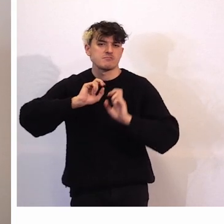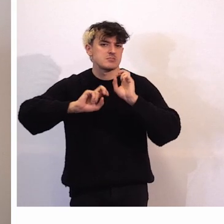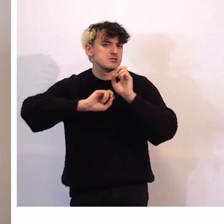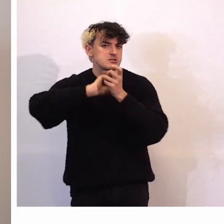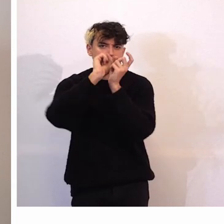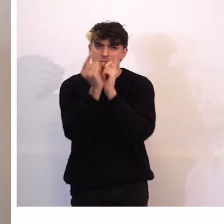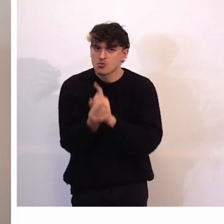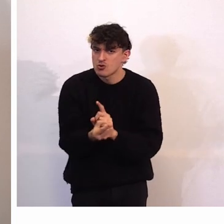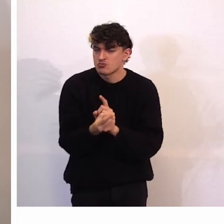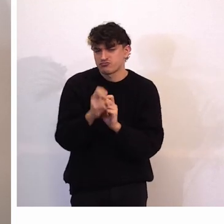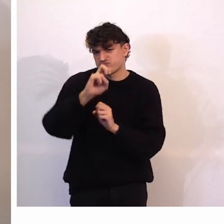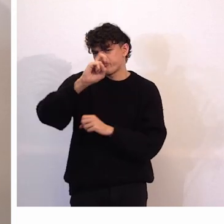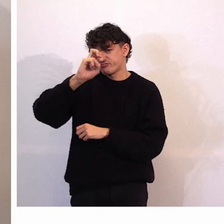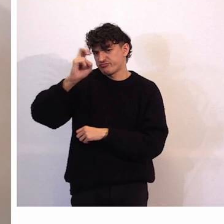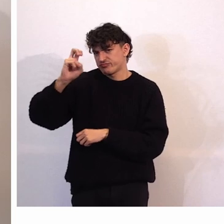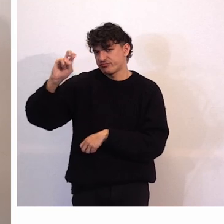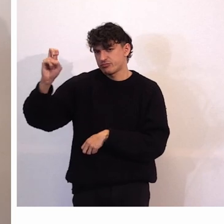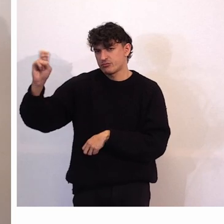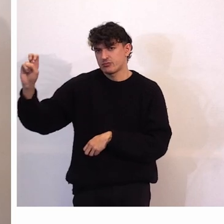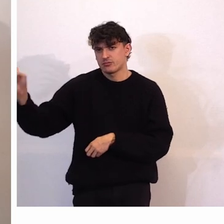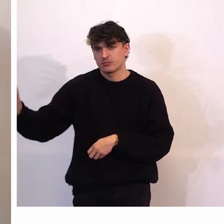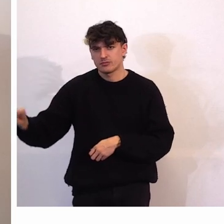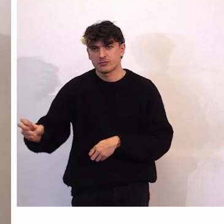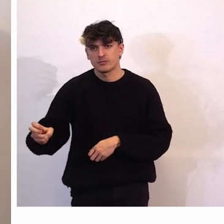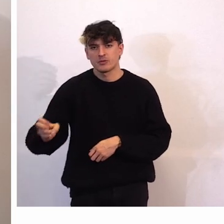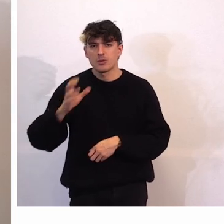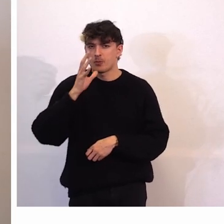cuantos manifiestos